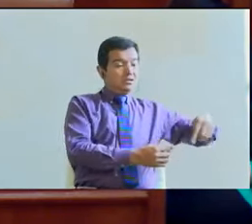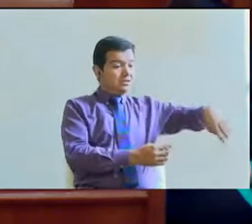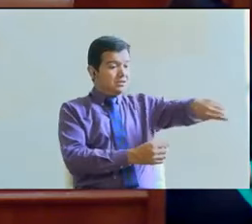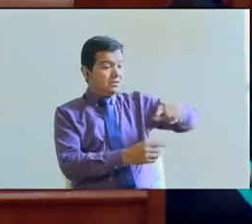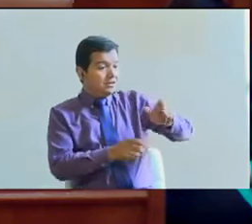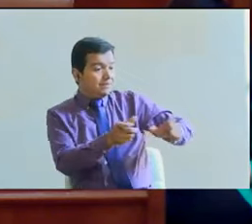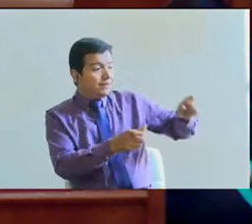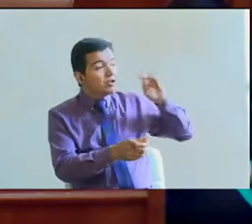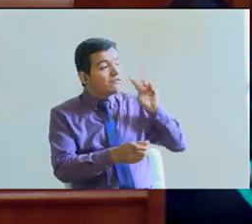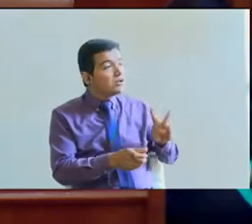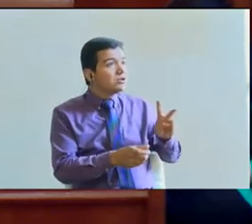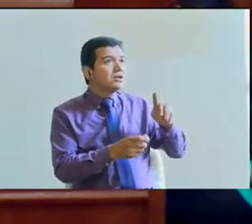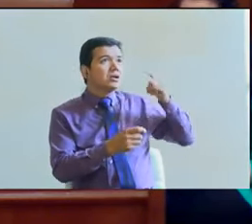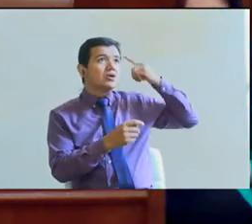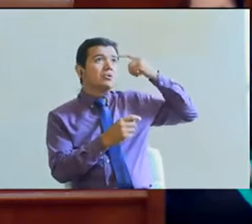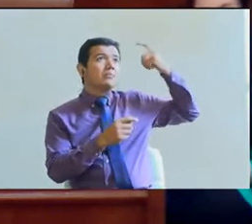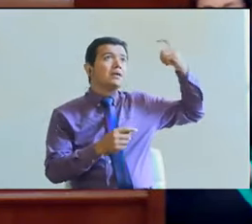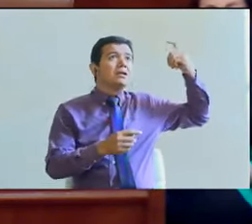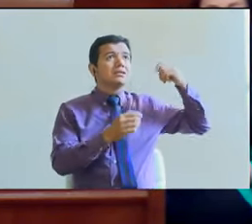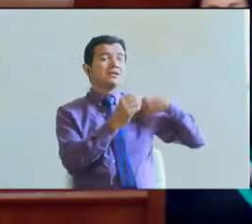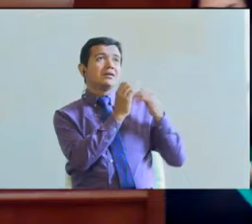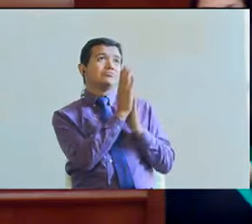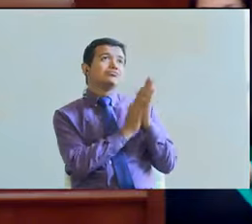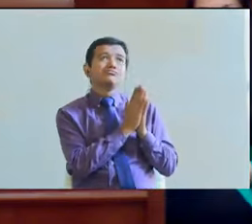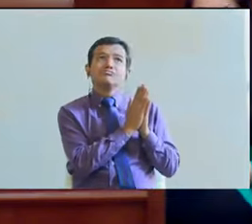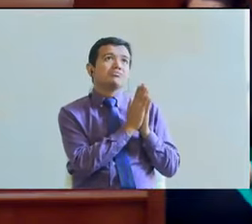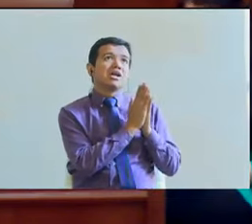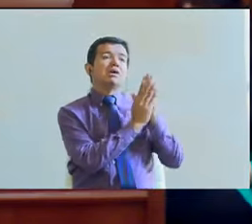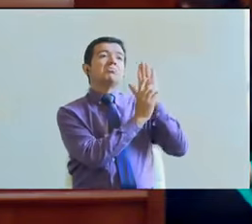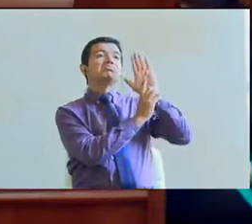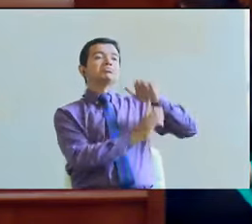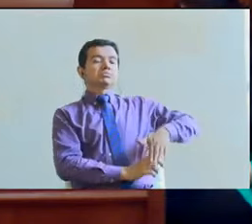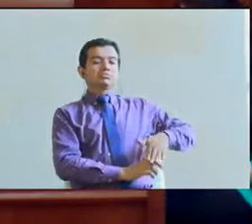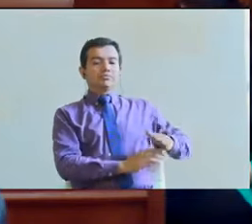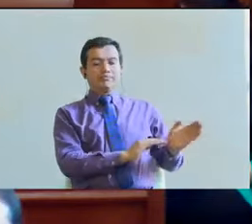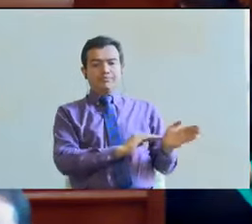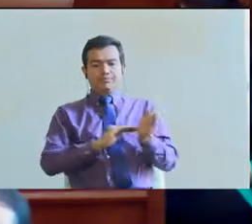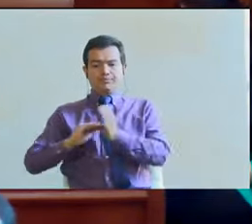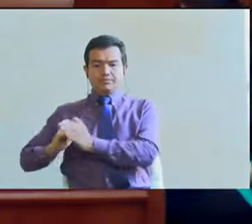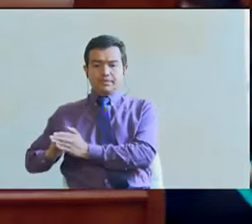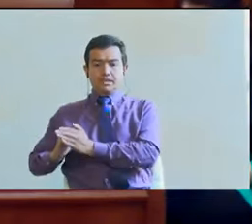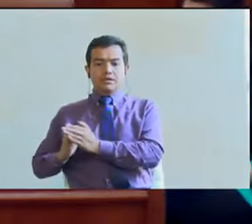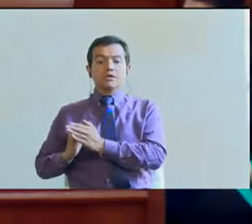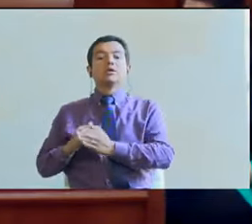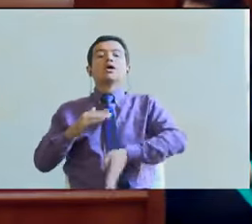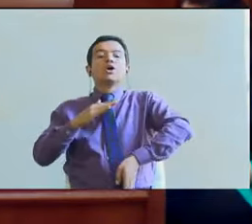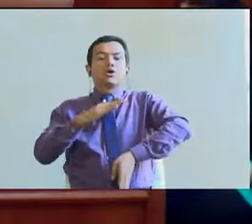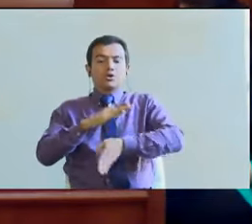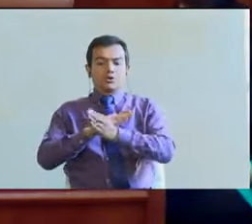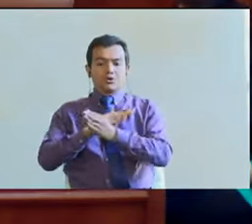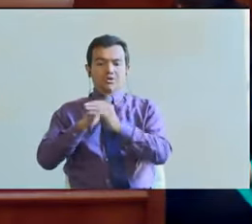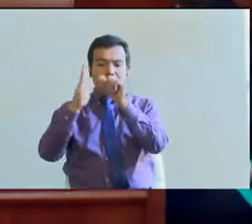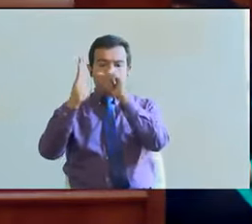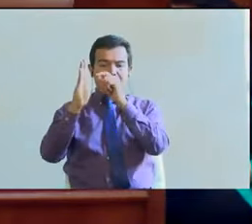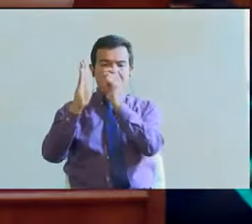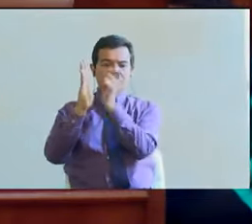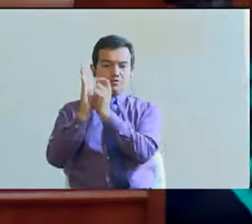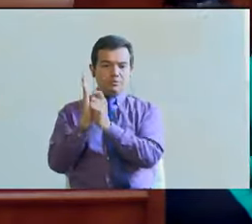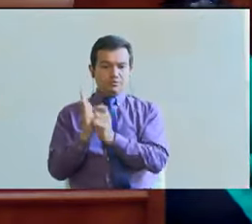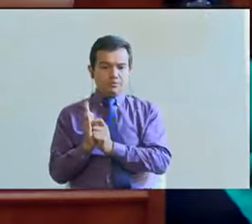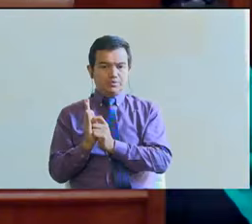felicidad y a tener un mejor mañana se levanta la sesión informal y se sigue con el siguiente punto en el orden del día así